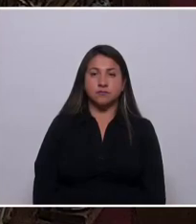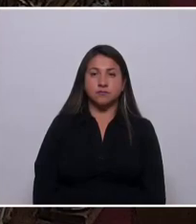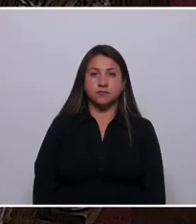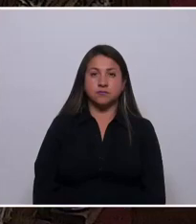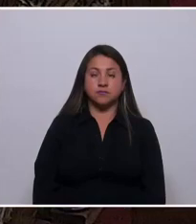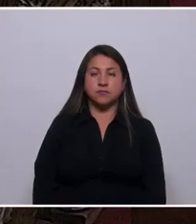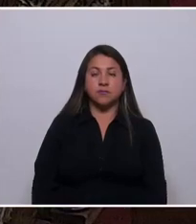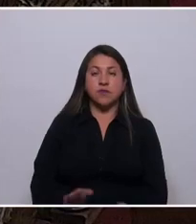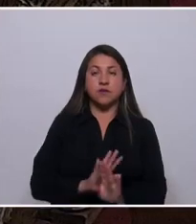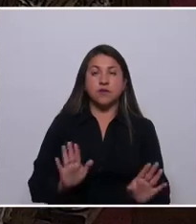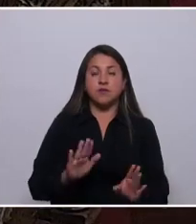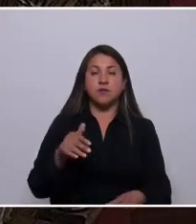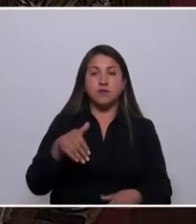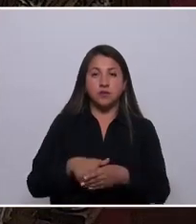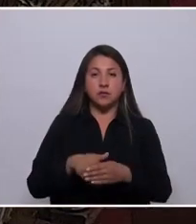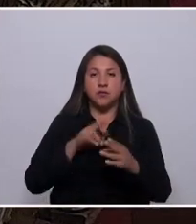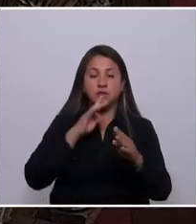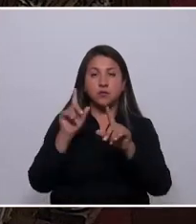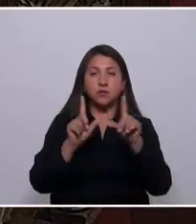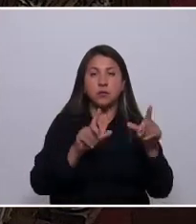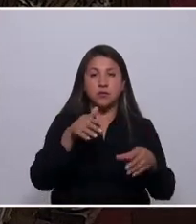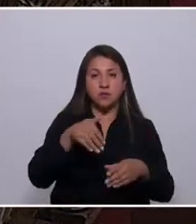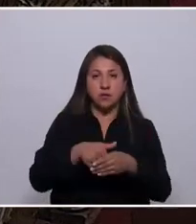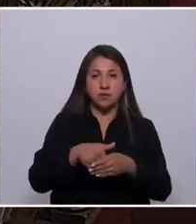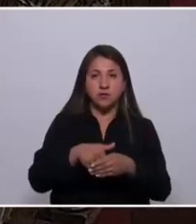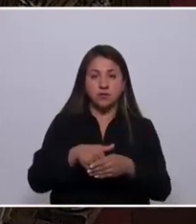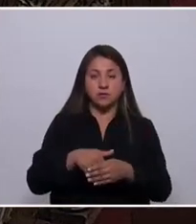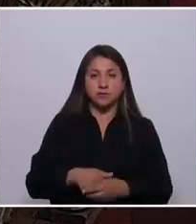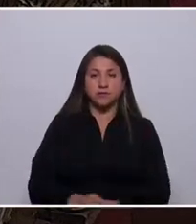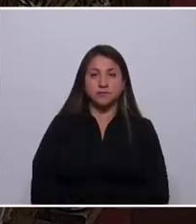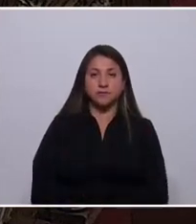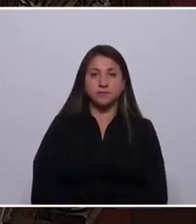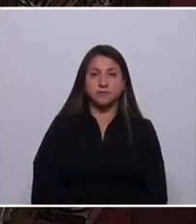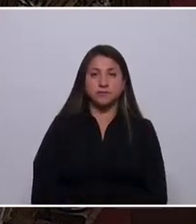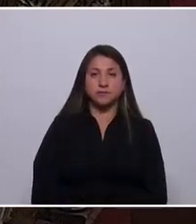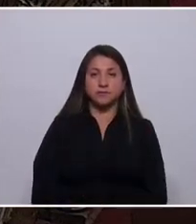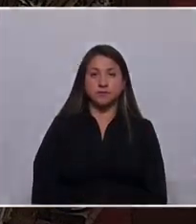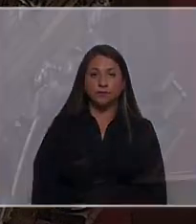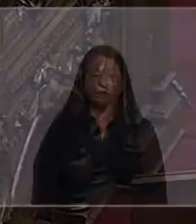Finalizada la votación, resultado de la votación.